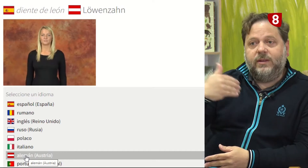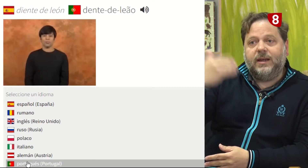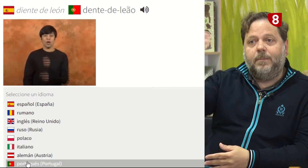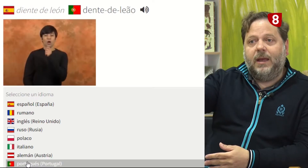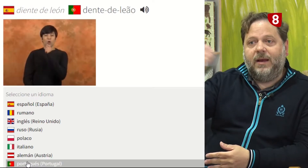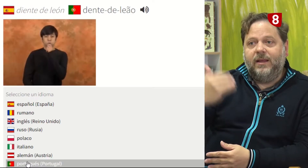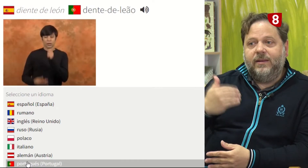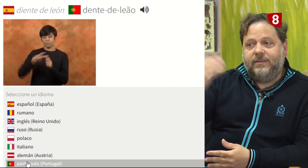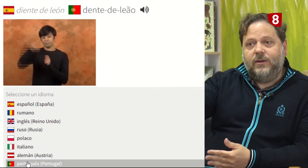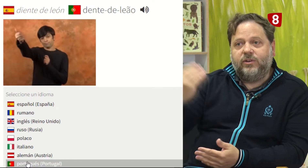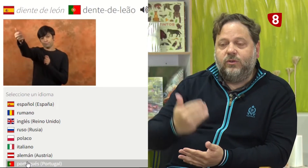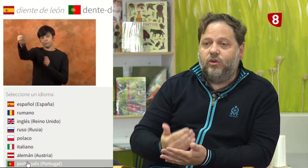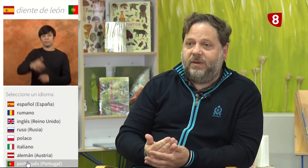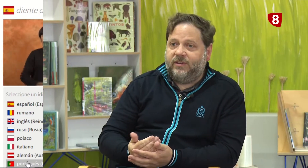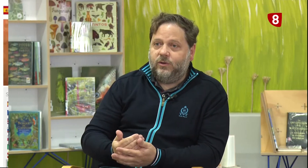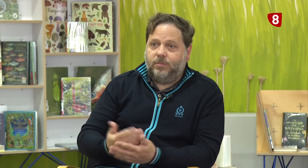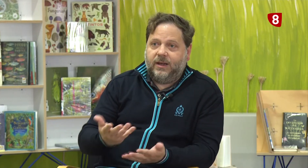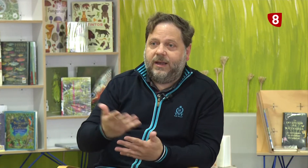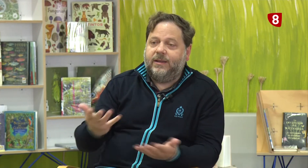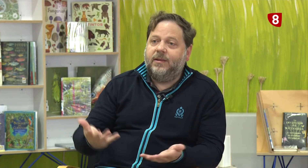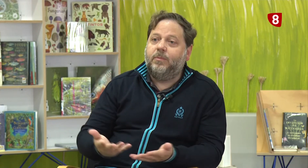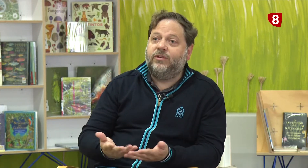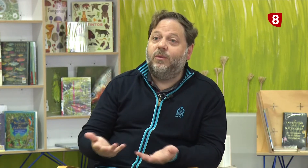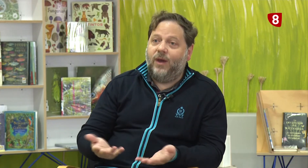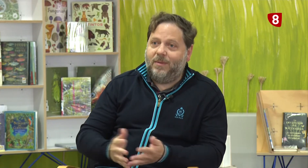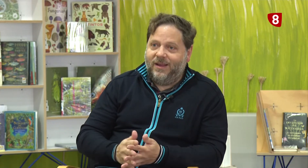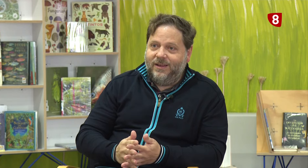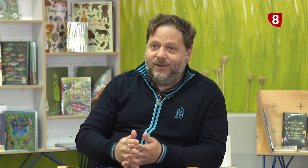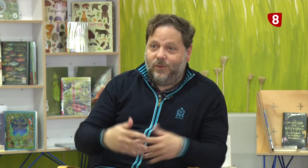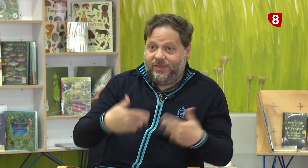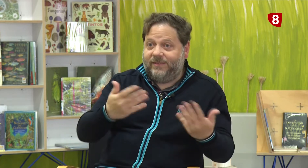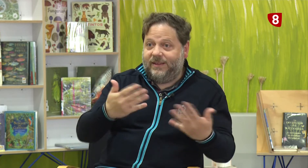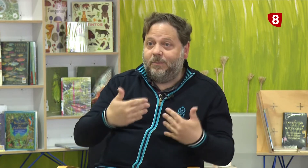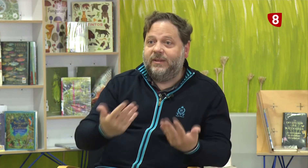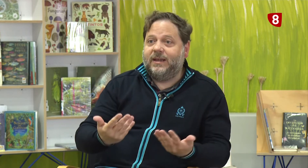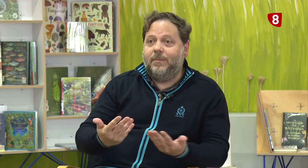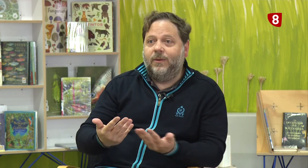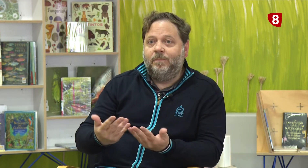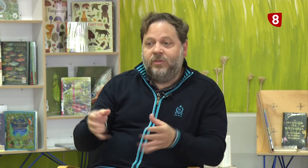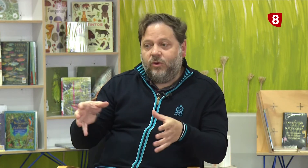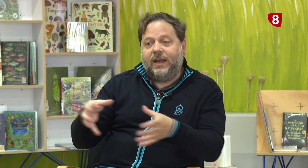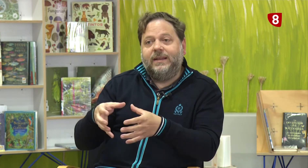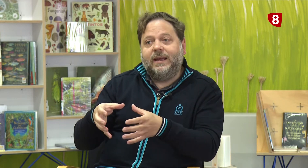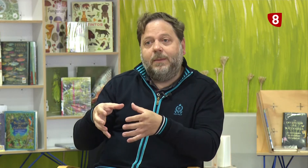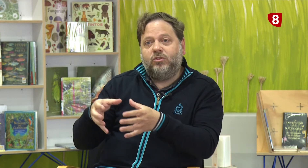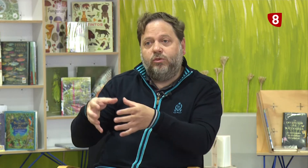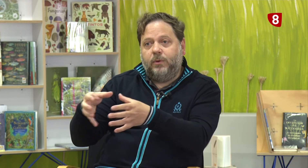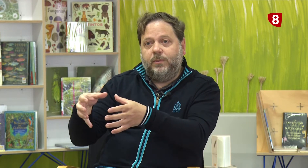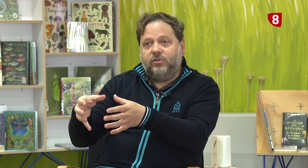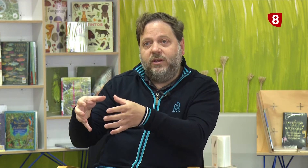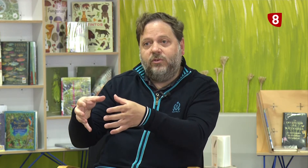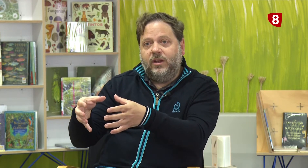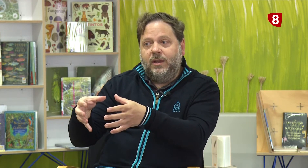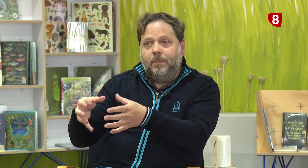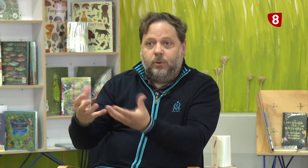intercambiaba signos entre unos países y otros porque la gente de por sí no volaba, no hacía ese tipo de intercambio. Entonces la gente creaba sus